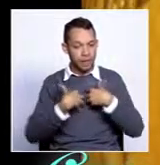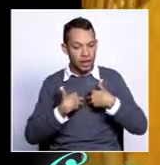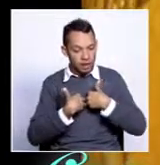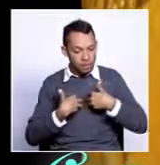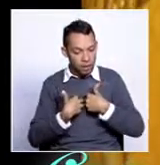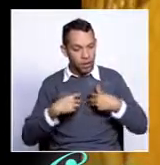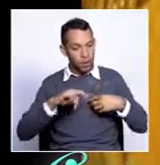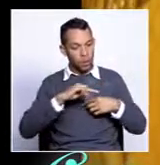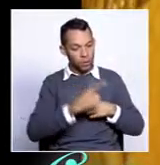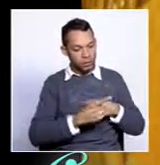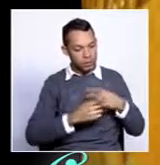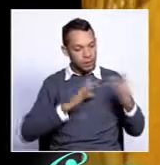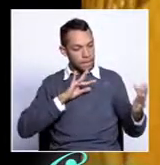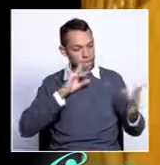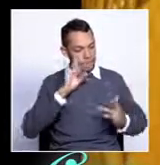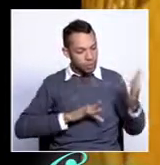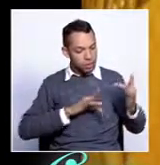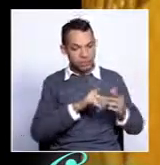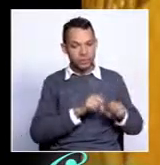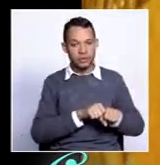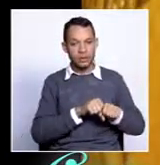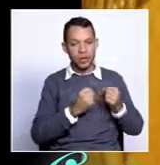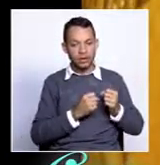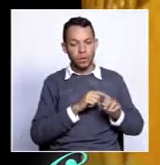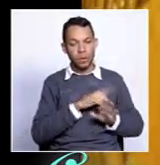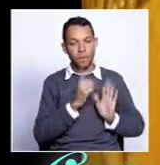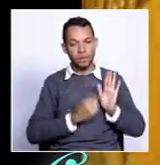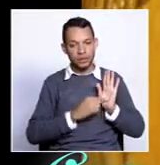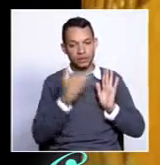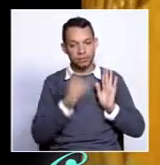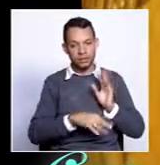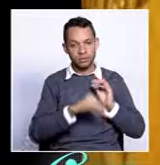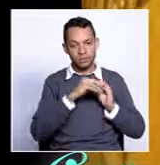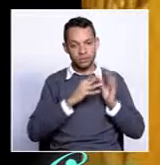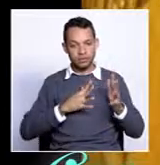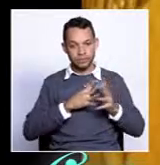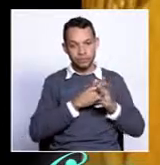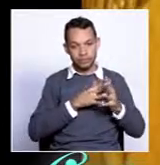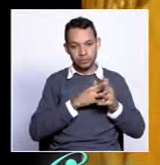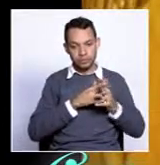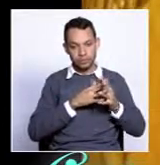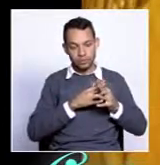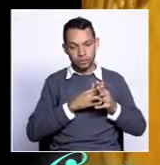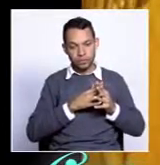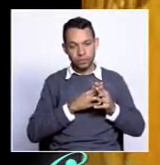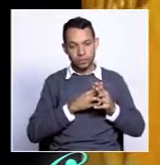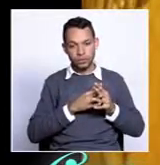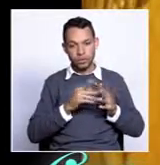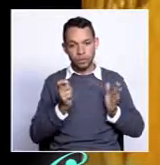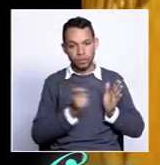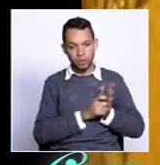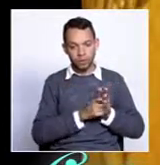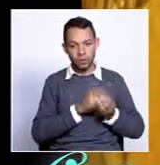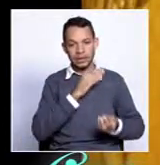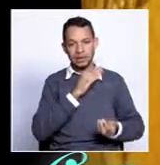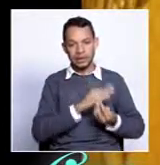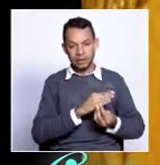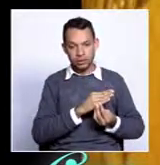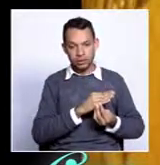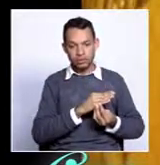vegetal se lo tiraron totalmente y que adicionalmente lo combine con un pedazo de queso